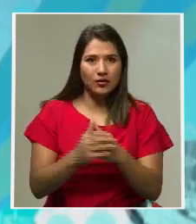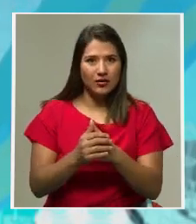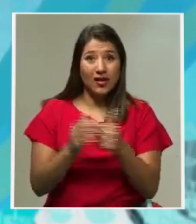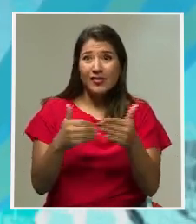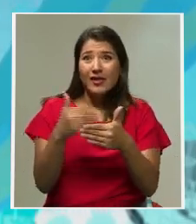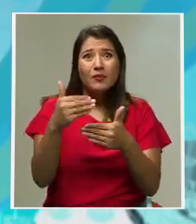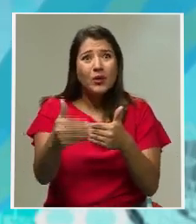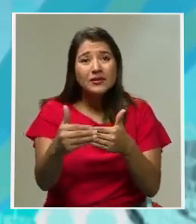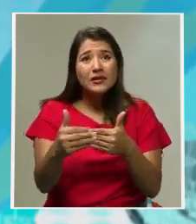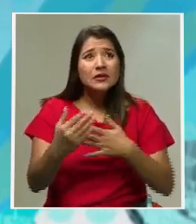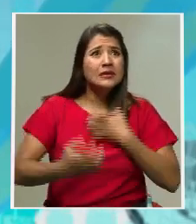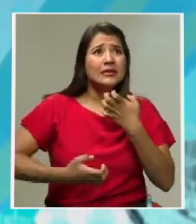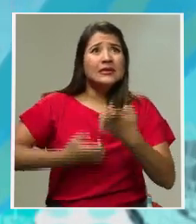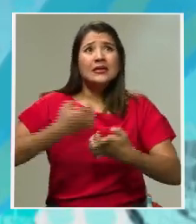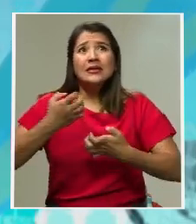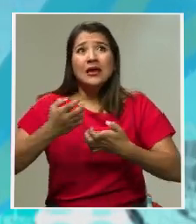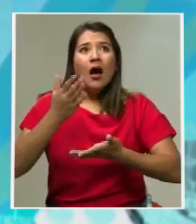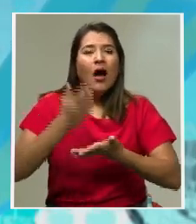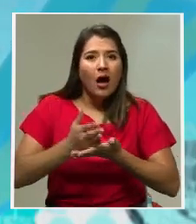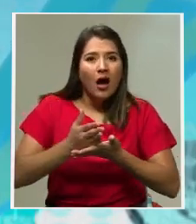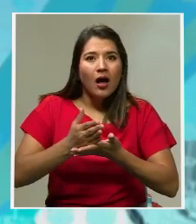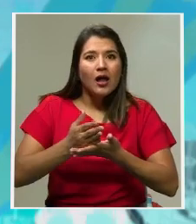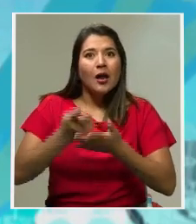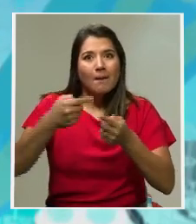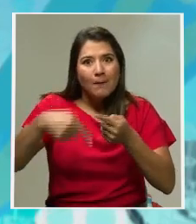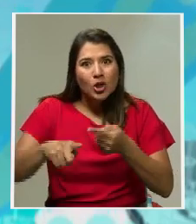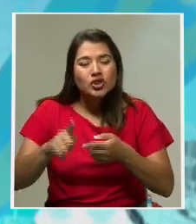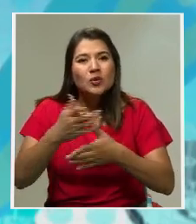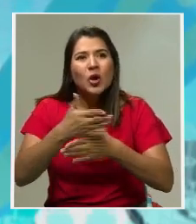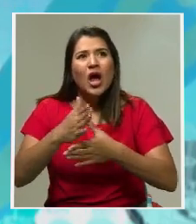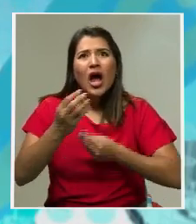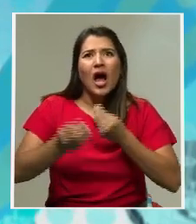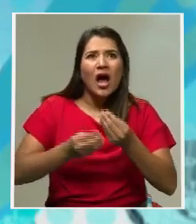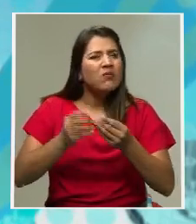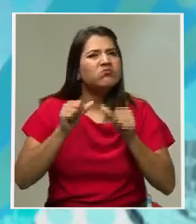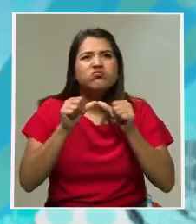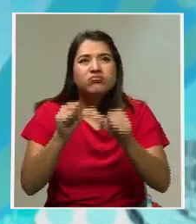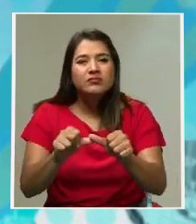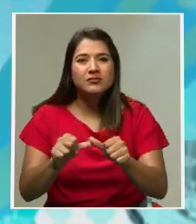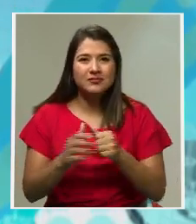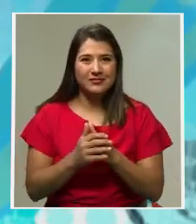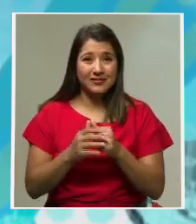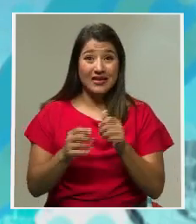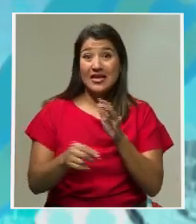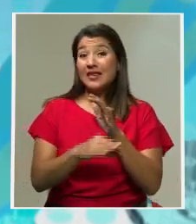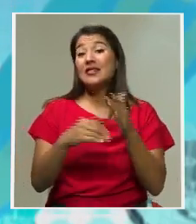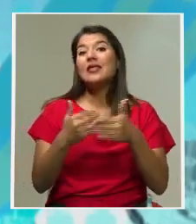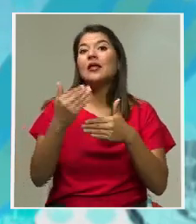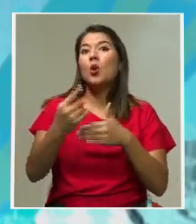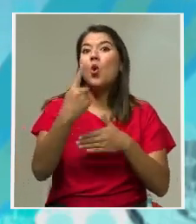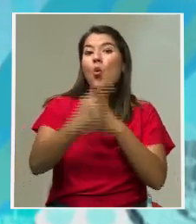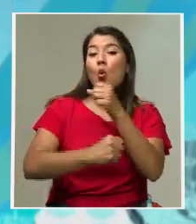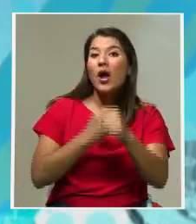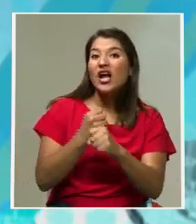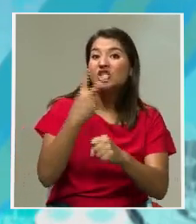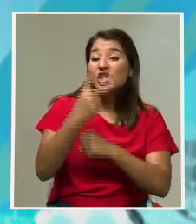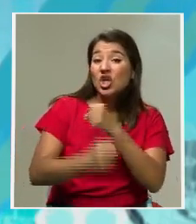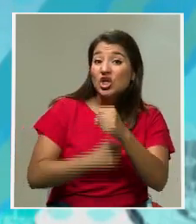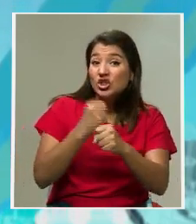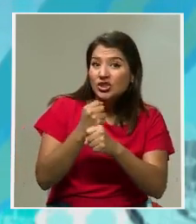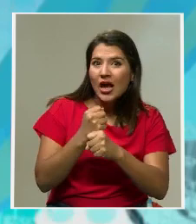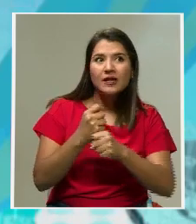y así van. Y bueno, después te dejan sin una temporada, 1 año, 2 años, como me ha pasado.